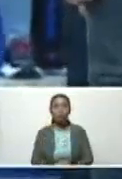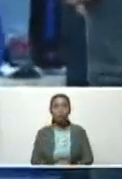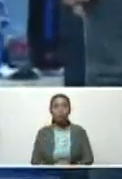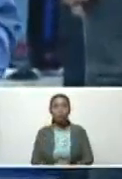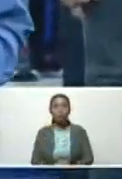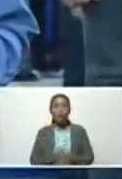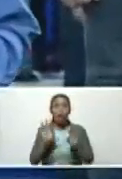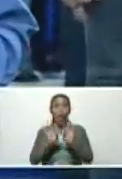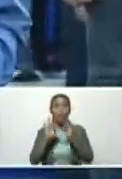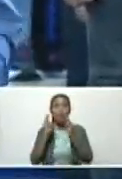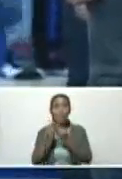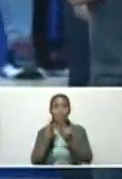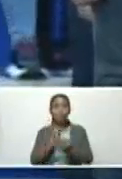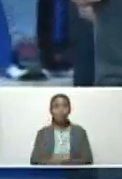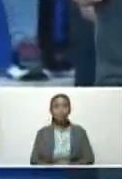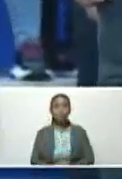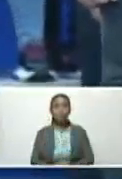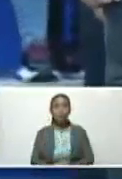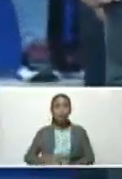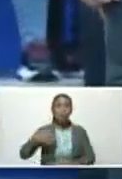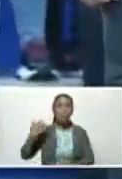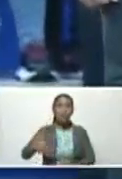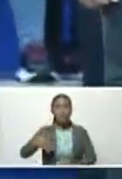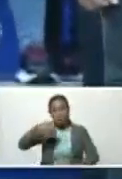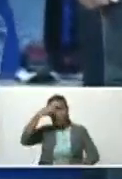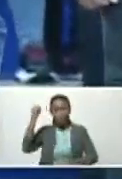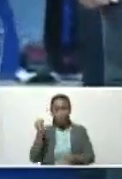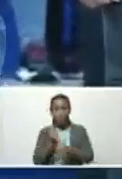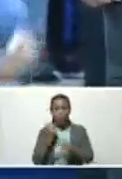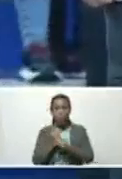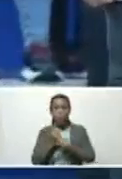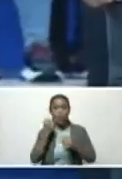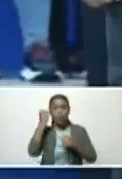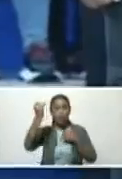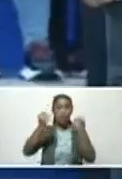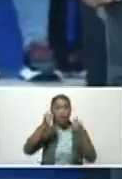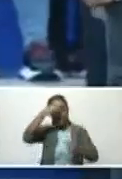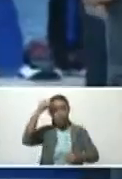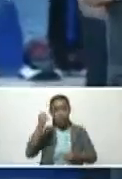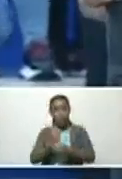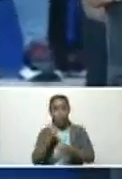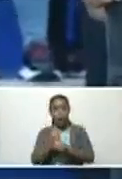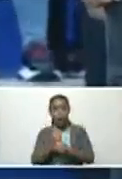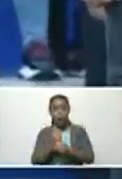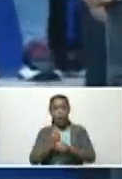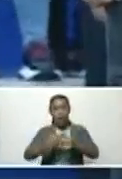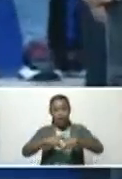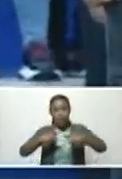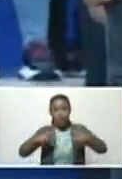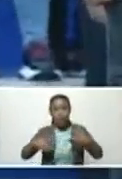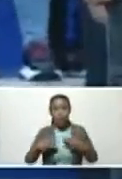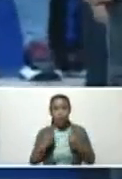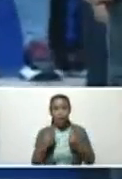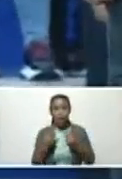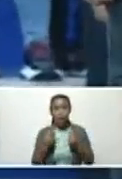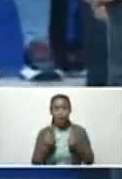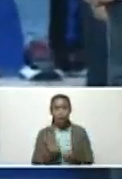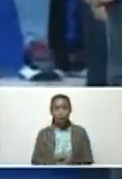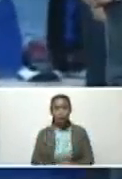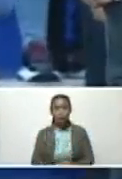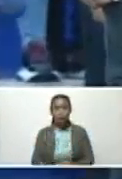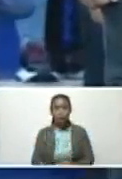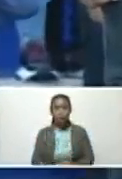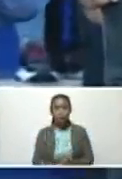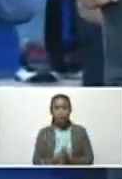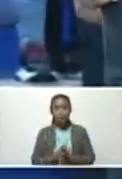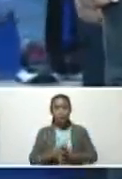la familia. El derecho al trabajo creador, el derecho al crecimiento económico y la